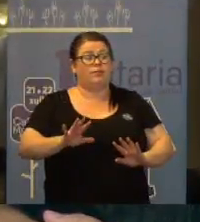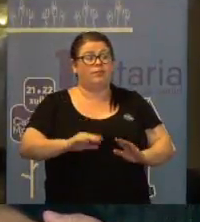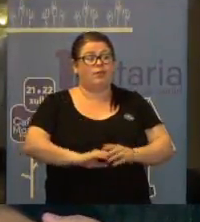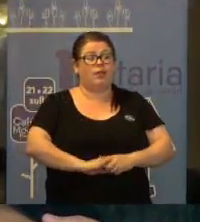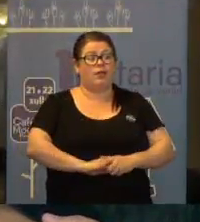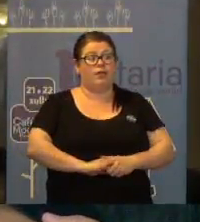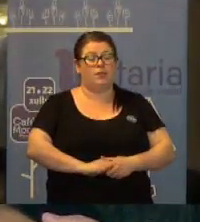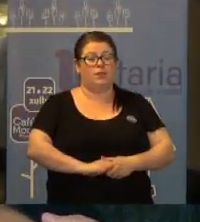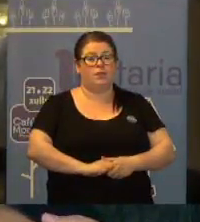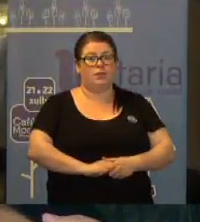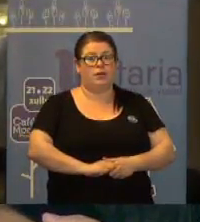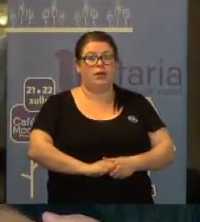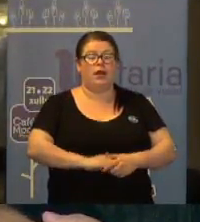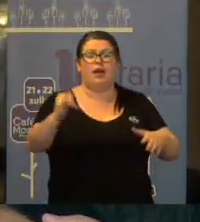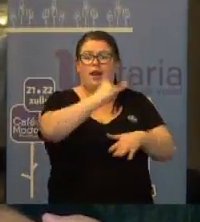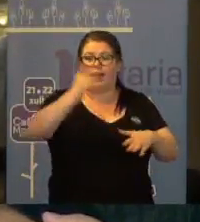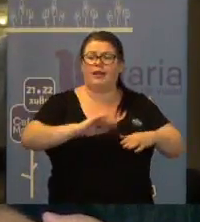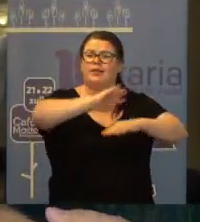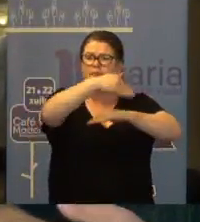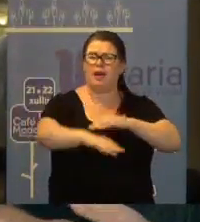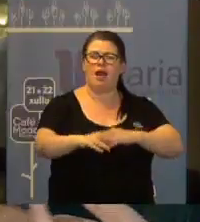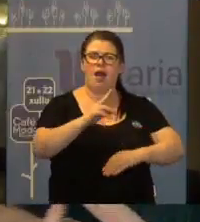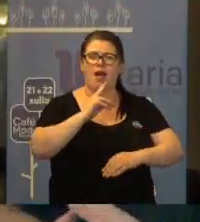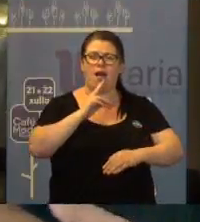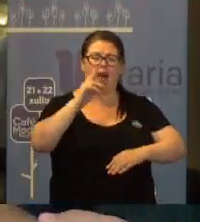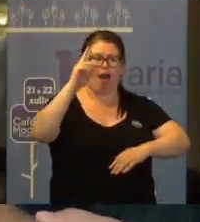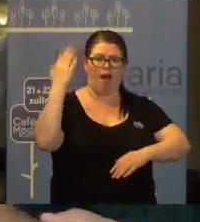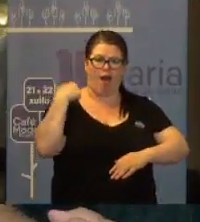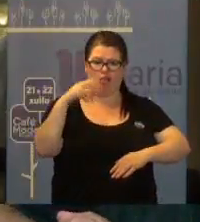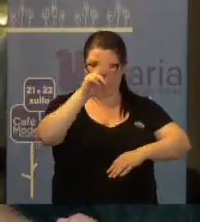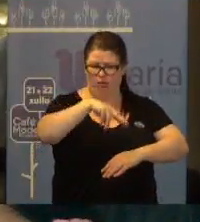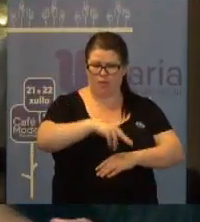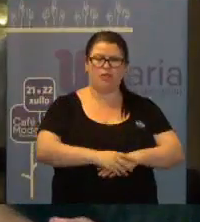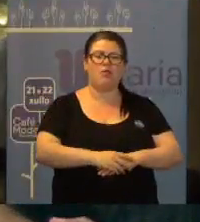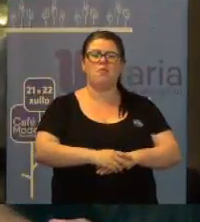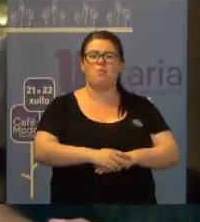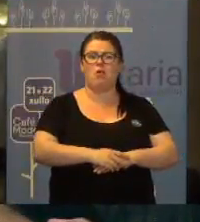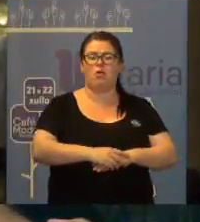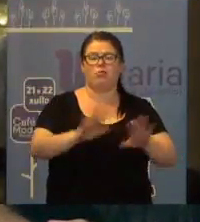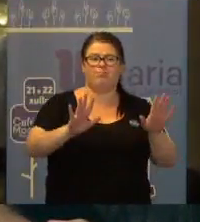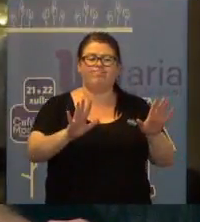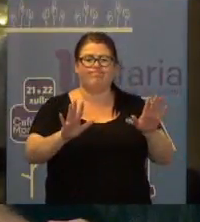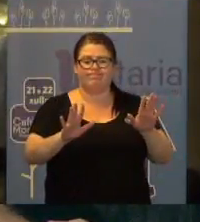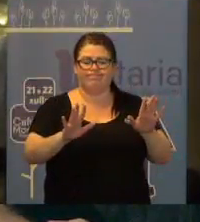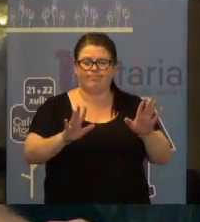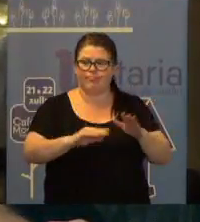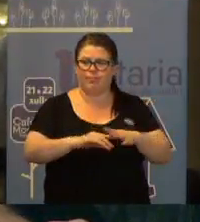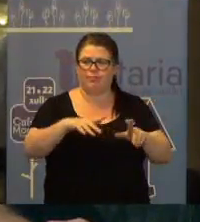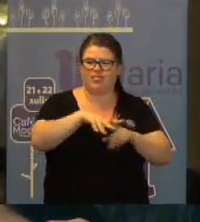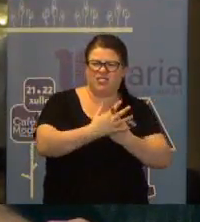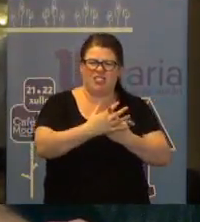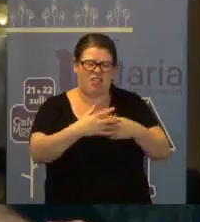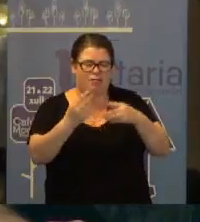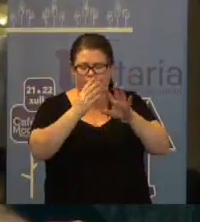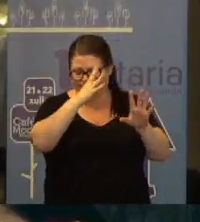se produciu a crisis de Marea hai 2 meses por aquel acontecimento que non vamos a lembrar ahora, que non me da conto,